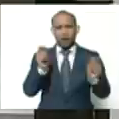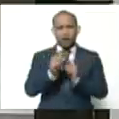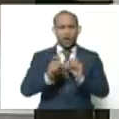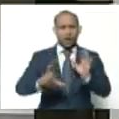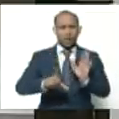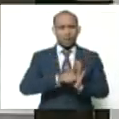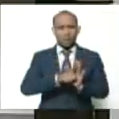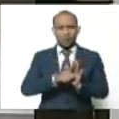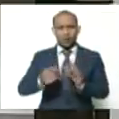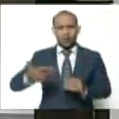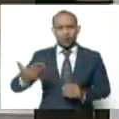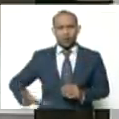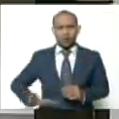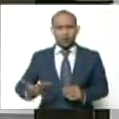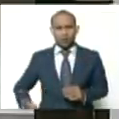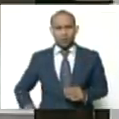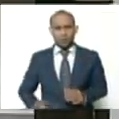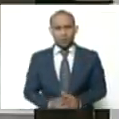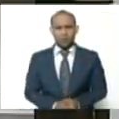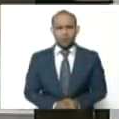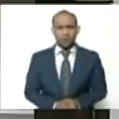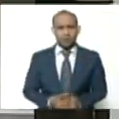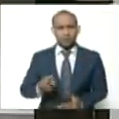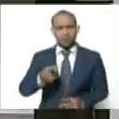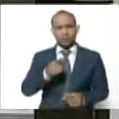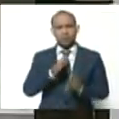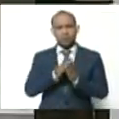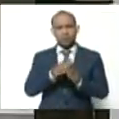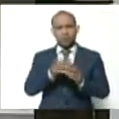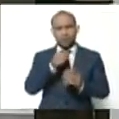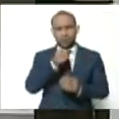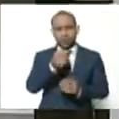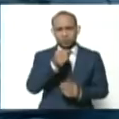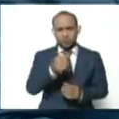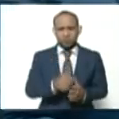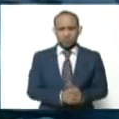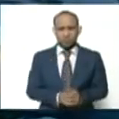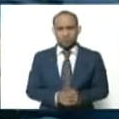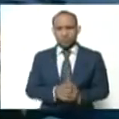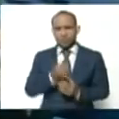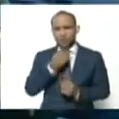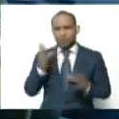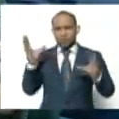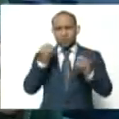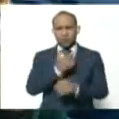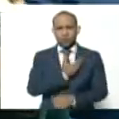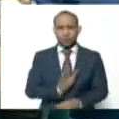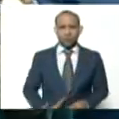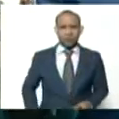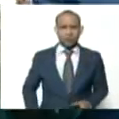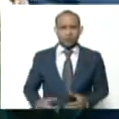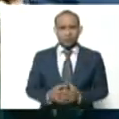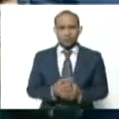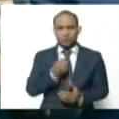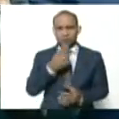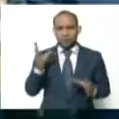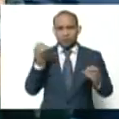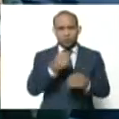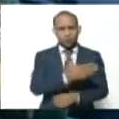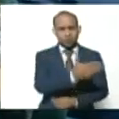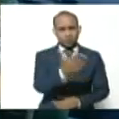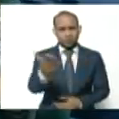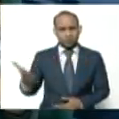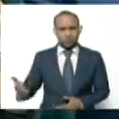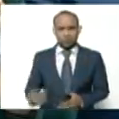esta ley y su importancia para la mujer venezolana. Por favor, ministra. Sí, buenas noches, presidente. Buenas noches a todas y a